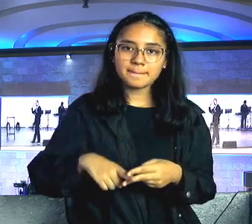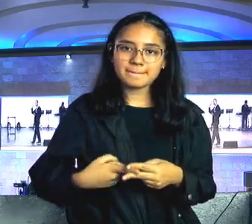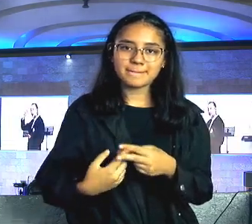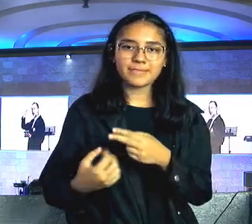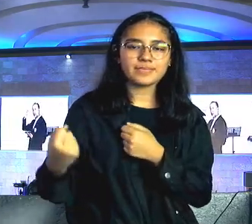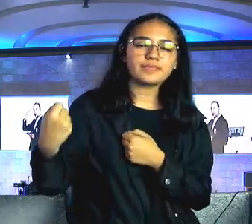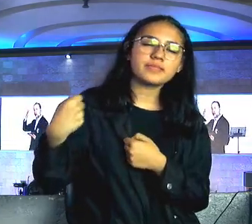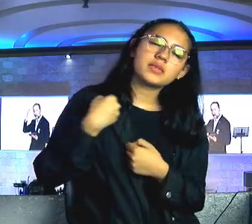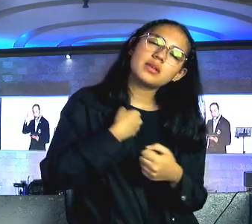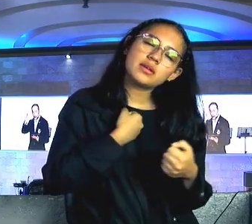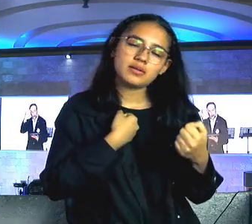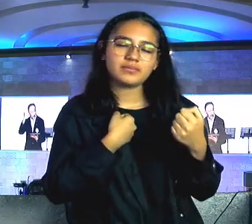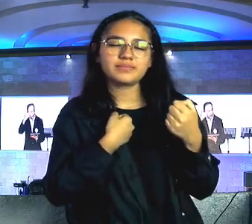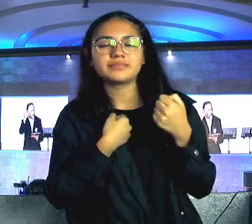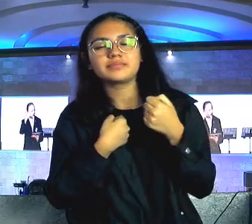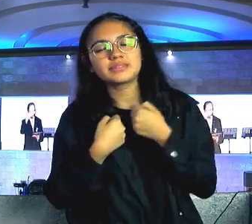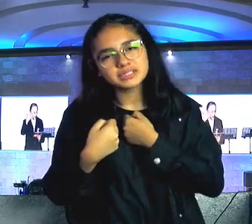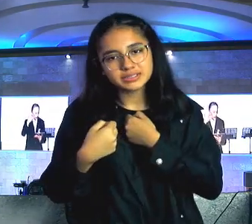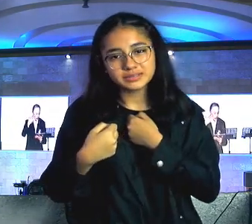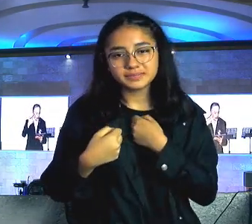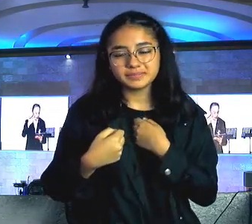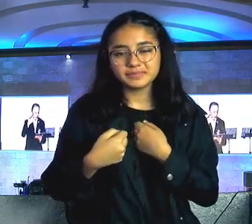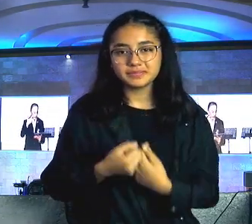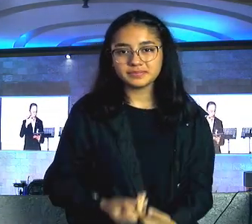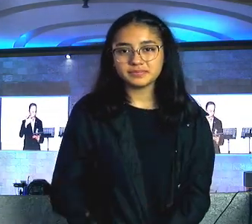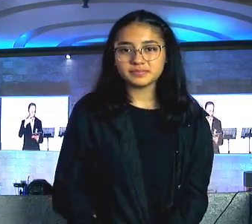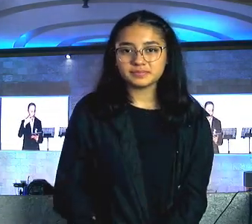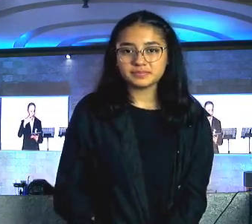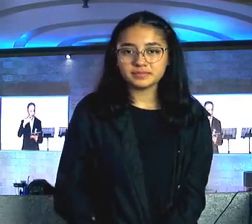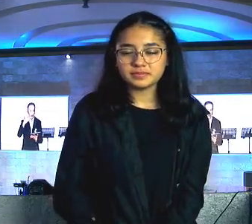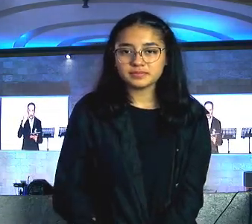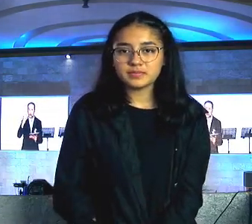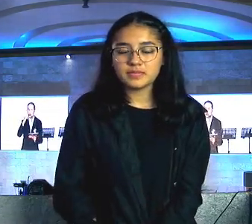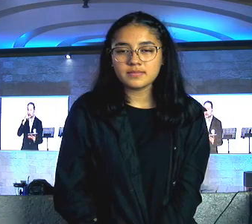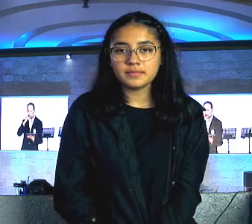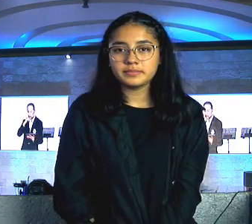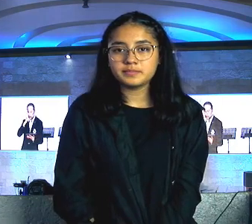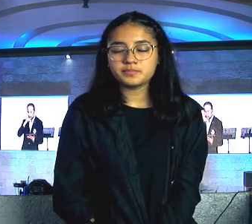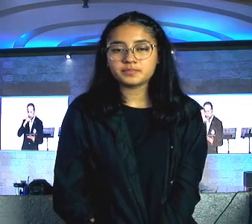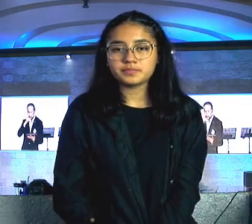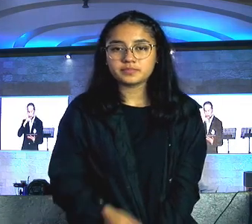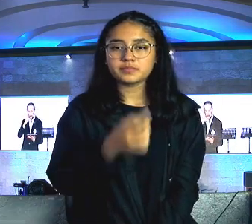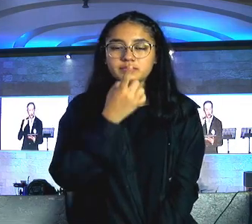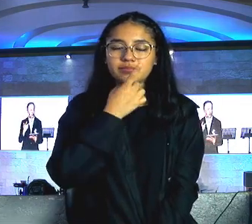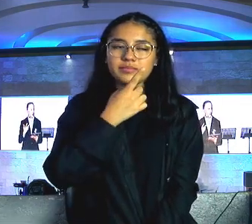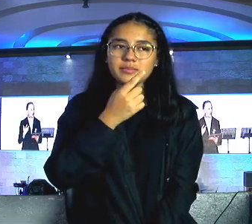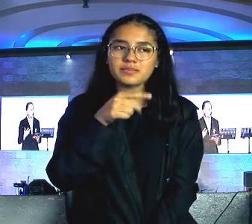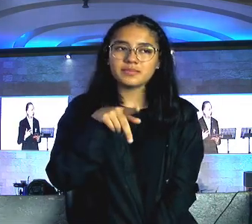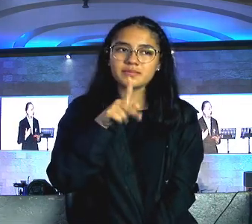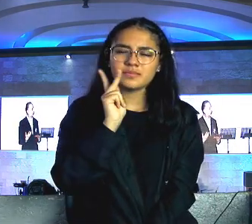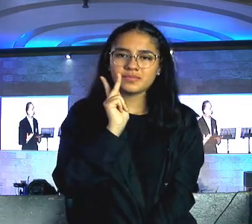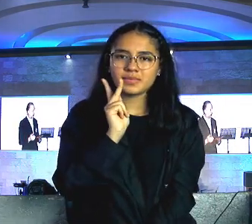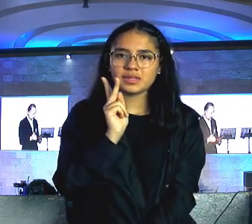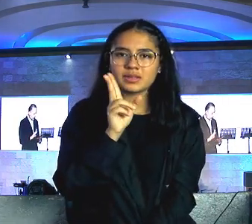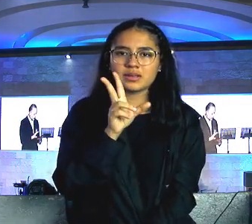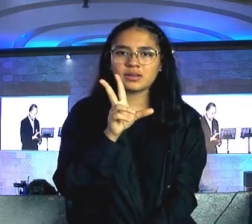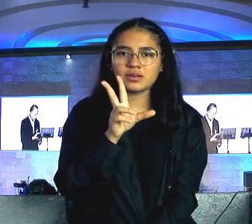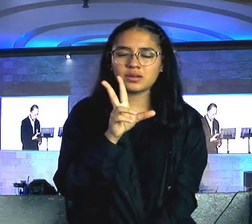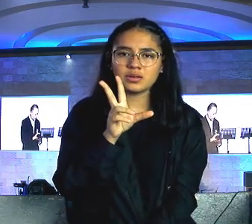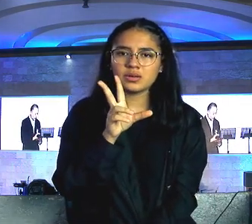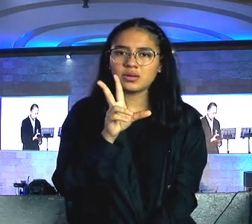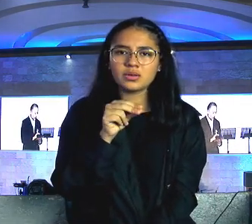y vamos a sentir como espadas que entran en nosotros. Y a lo mejor tú dices, pero no va a ser un martirio.